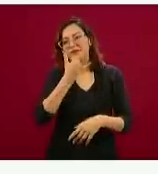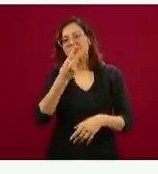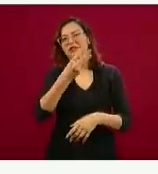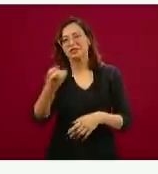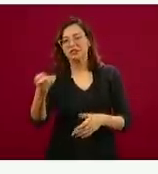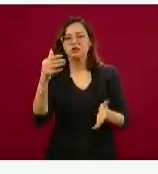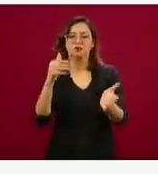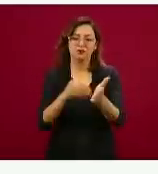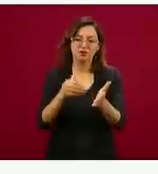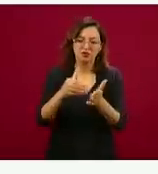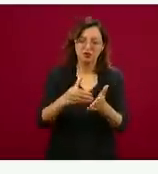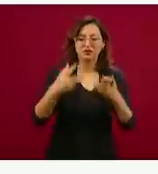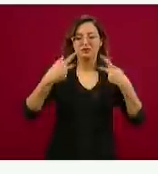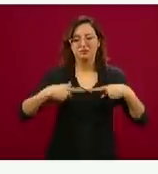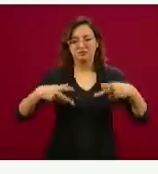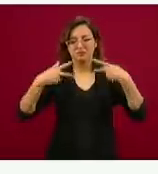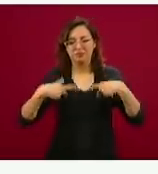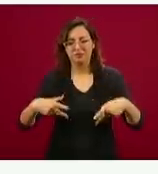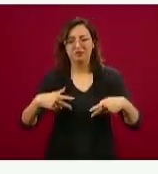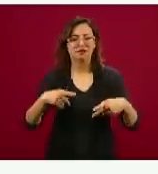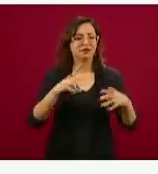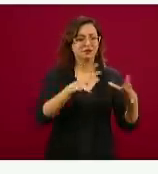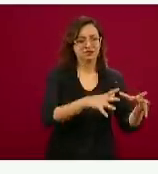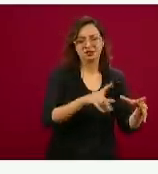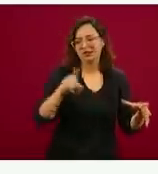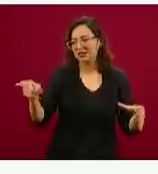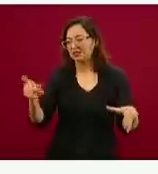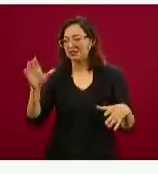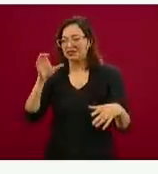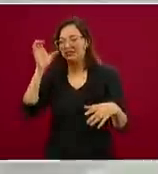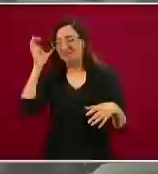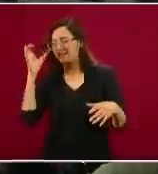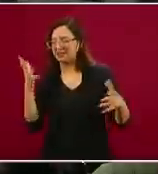habitantes, perdón. Ya con la dimensión de China se confunde uno.